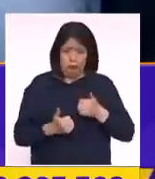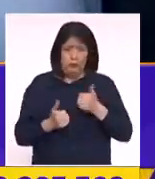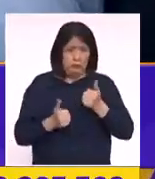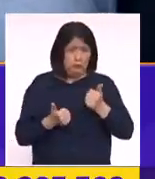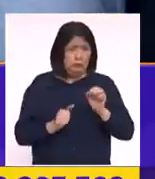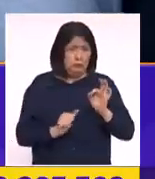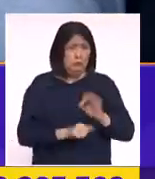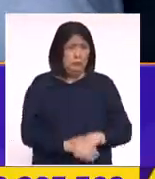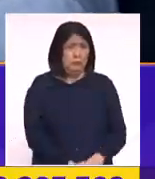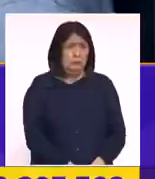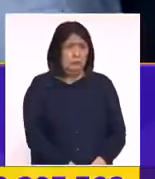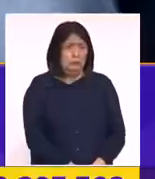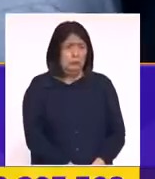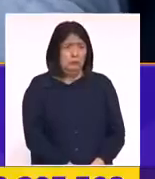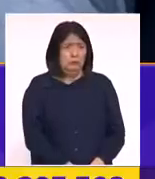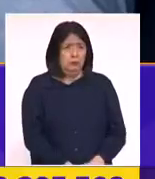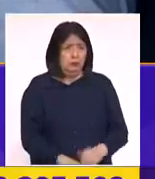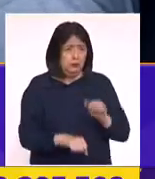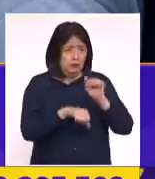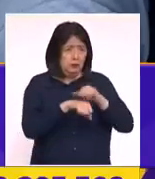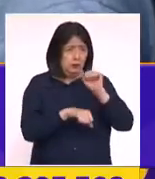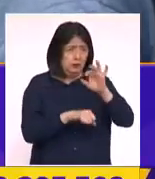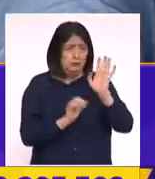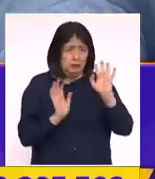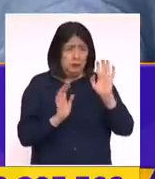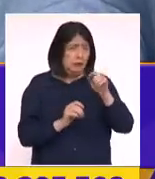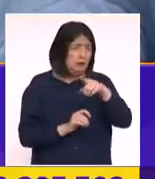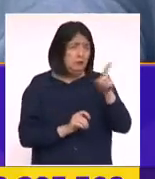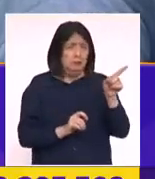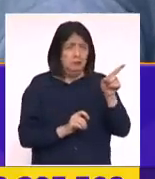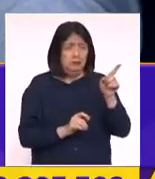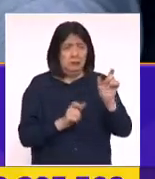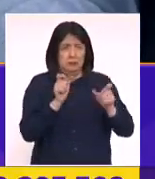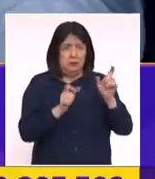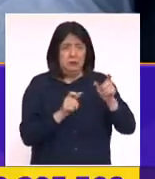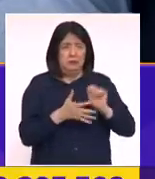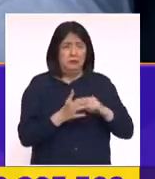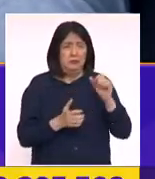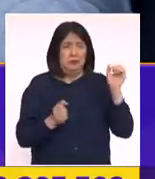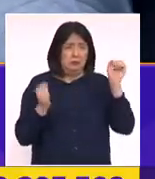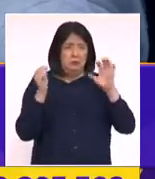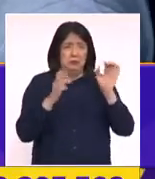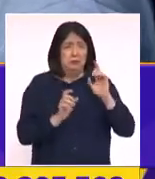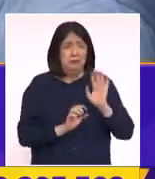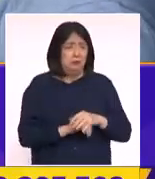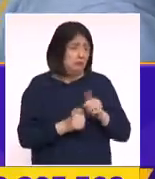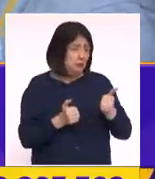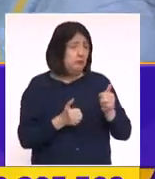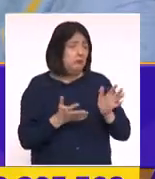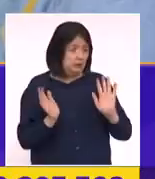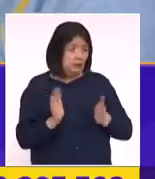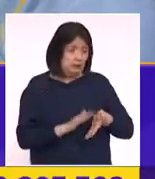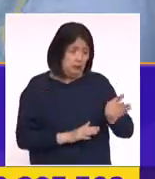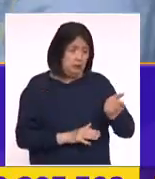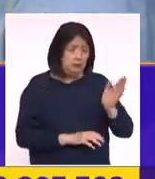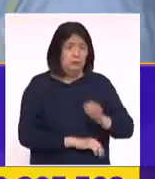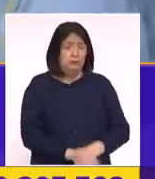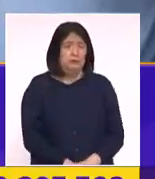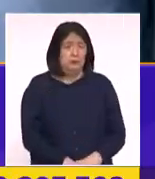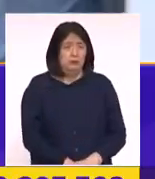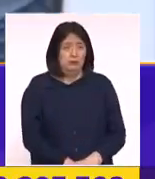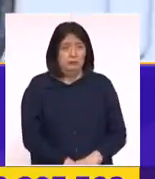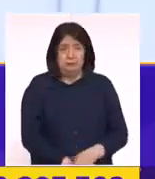Estoy bien. ¿Dónde? No, la piedra ha caído allá de los manifestantes, no han tirado la piedra. Bien, vamos, avanza.